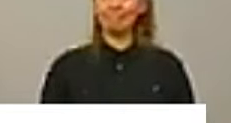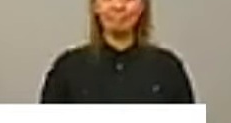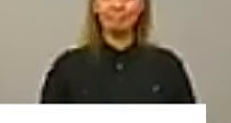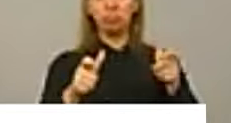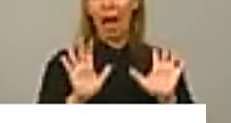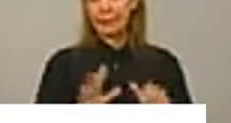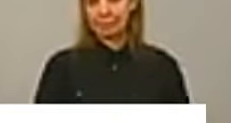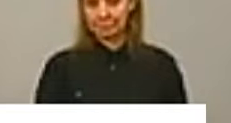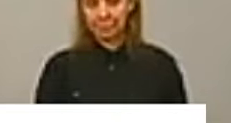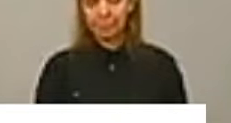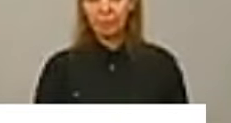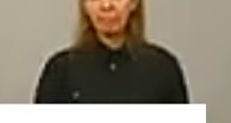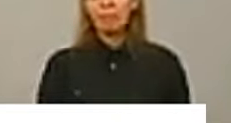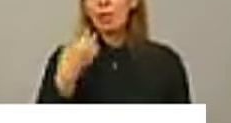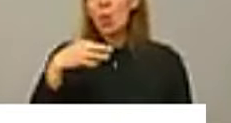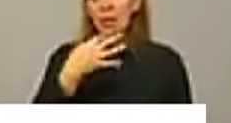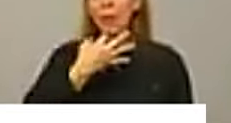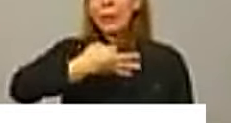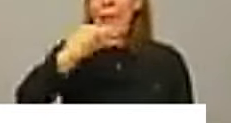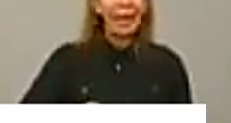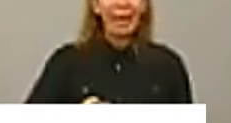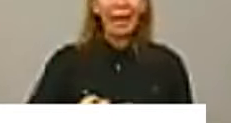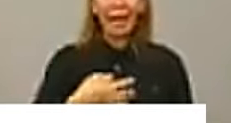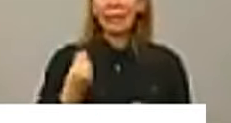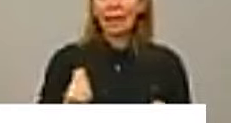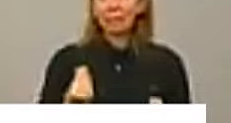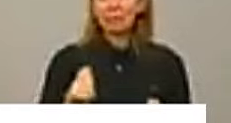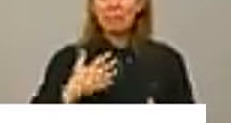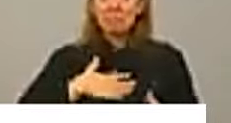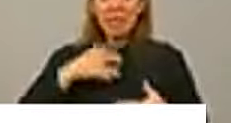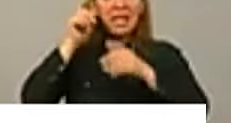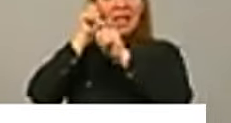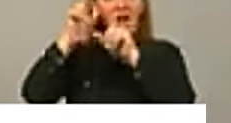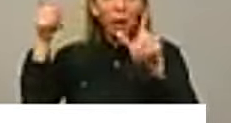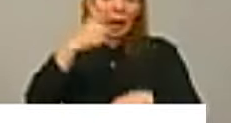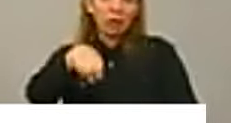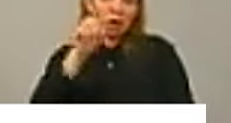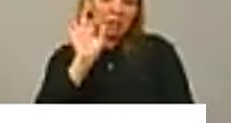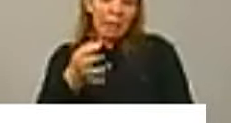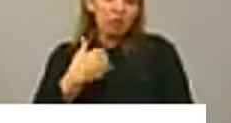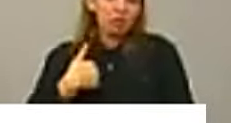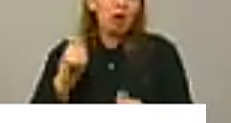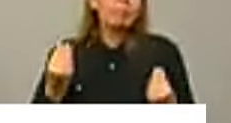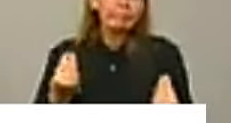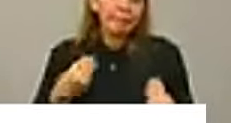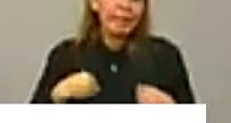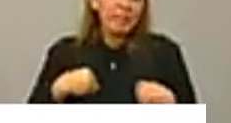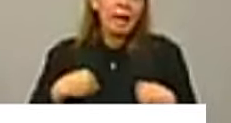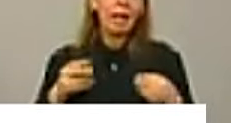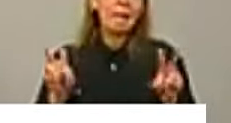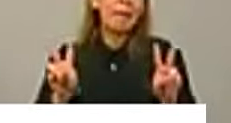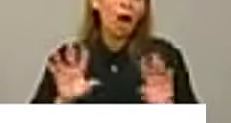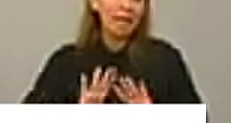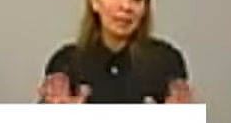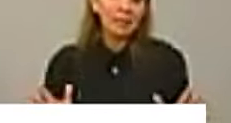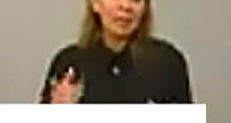argentina. Lo único cierto de eso es que mi ideología es bien conocida, soy peronista, creo en la justicia